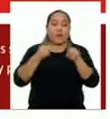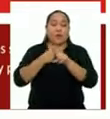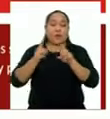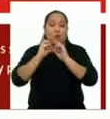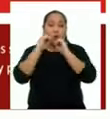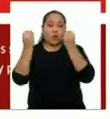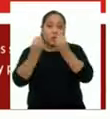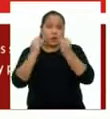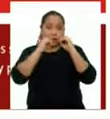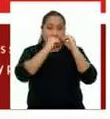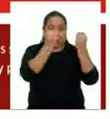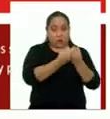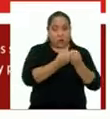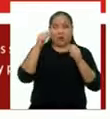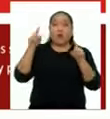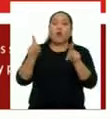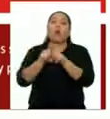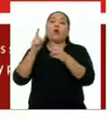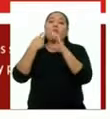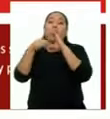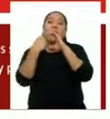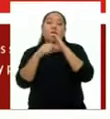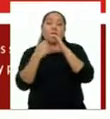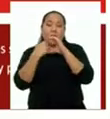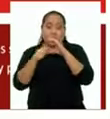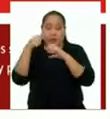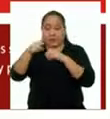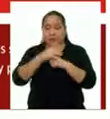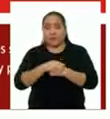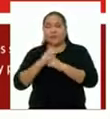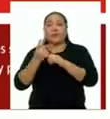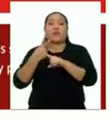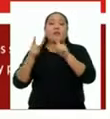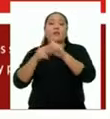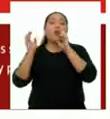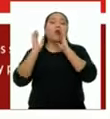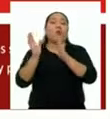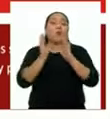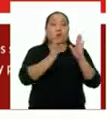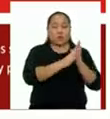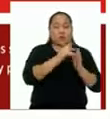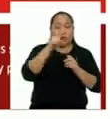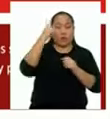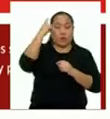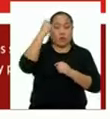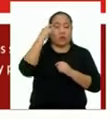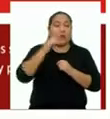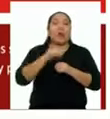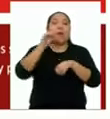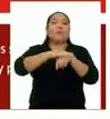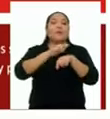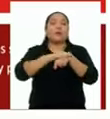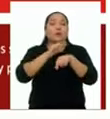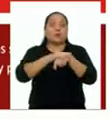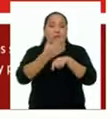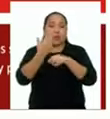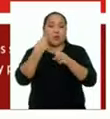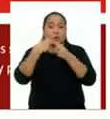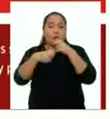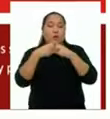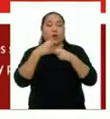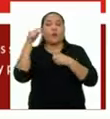sindicales a través de la realización de talleres virtuales en materia de negociación colectiva en tiempos de pandemia y prevención de conflictos laborales,